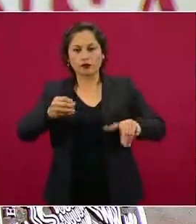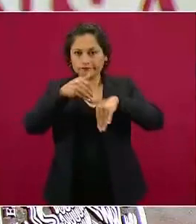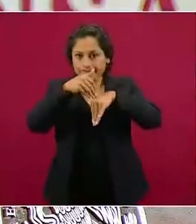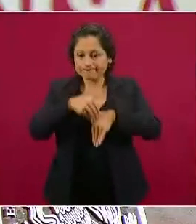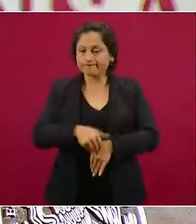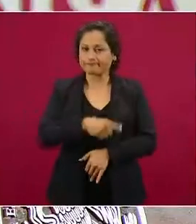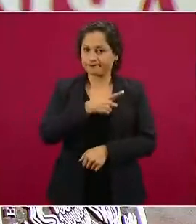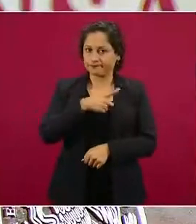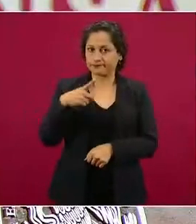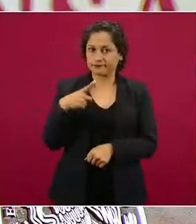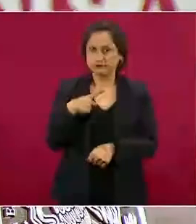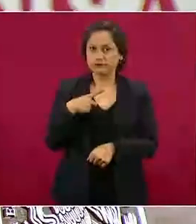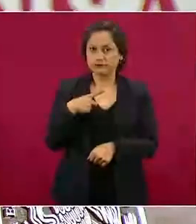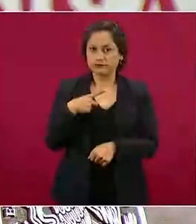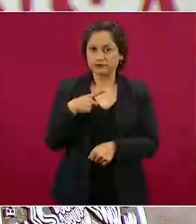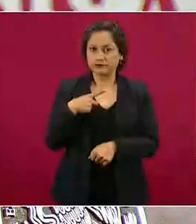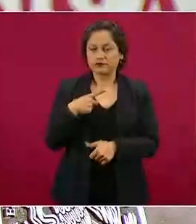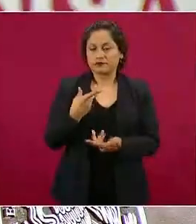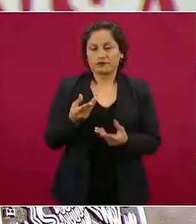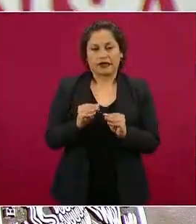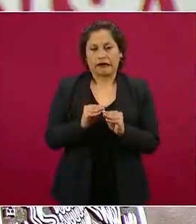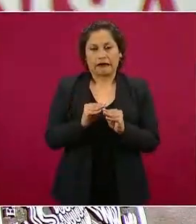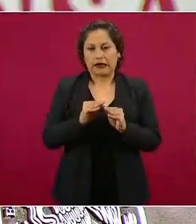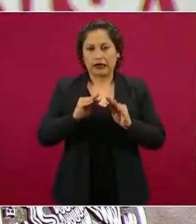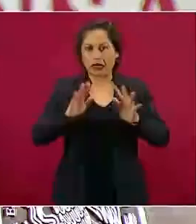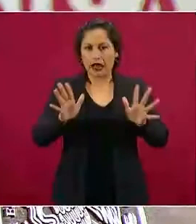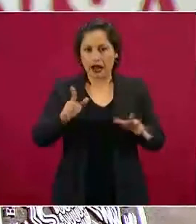Y hay, desde luego, intereses.